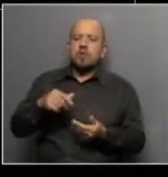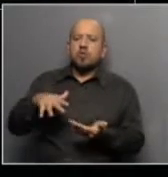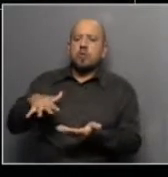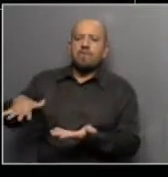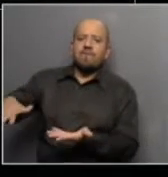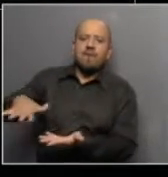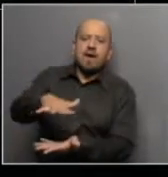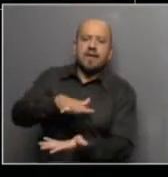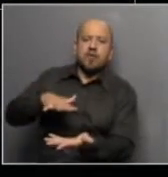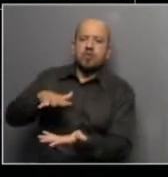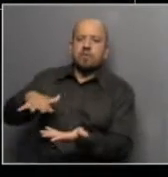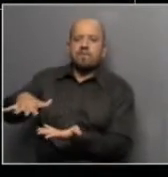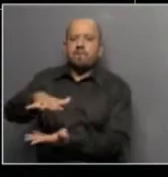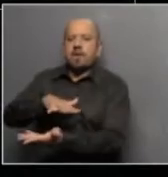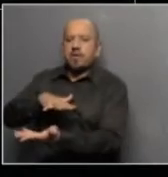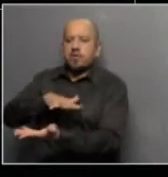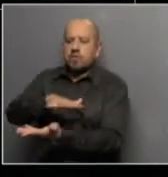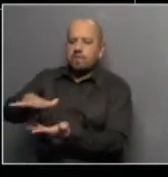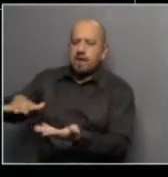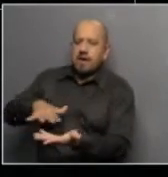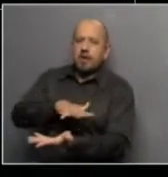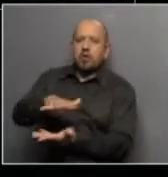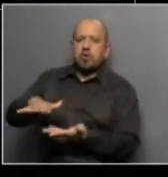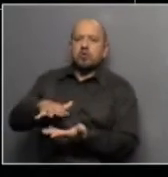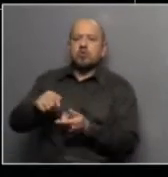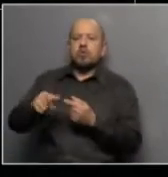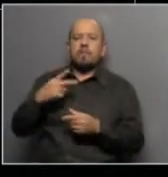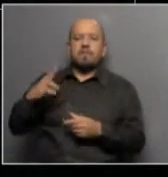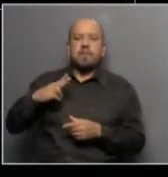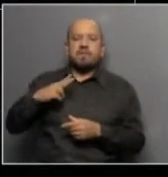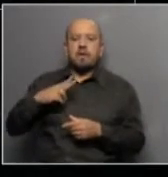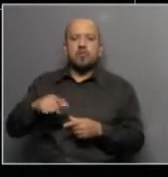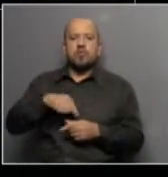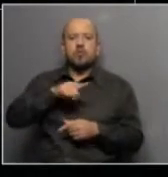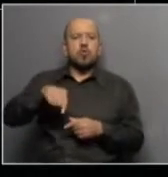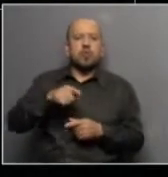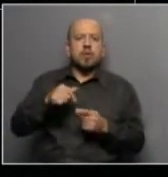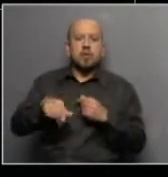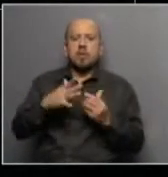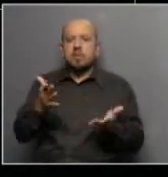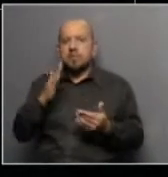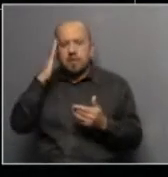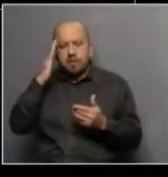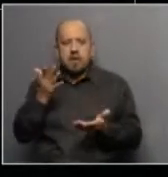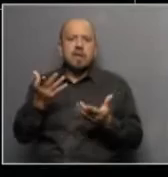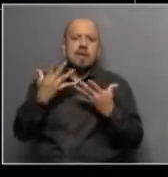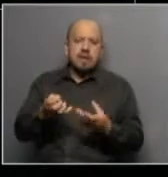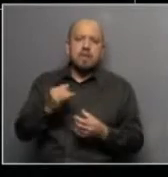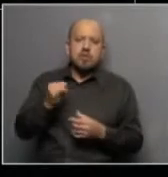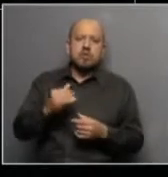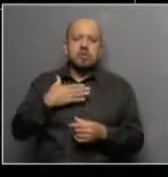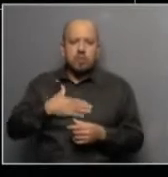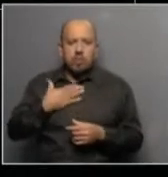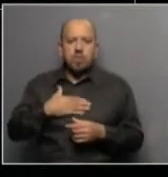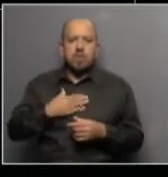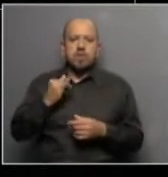nos debería interpelar a todos como sociedad, poder discutir públicamente sobre este fenómeno, si es algo deseable, si no, si estamos de